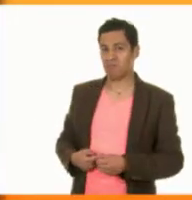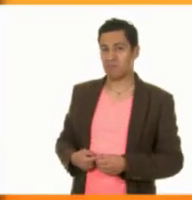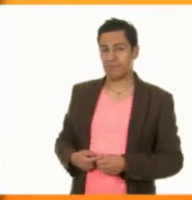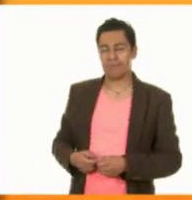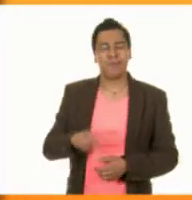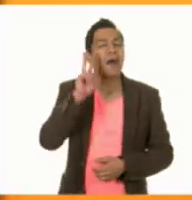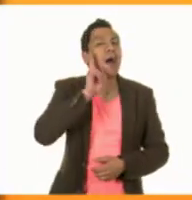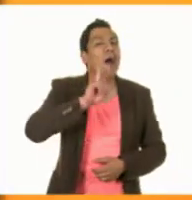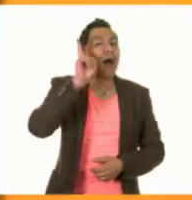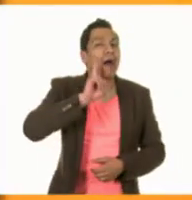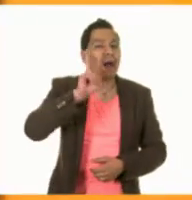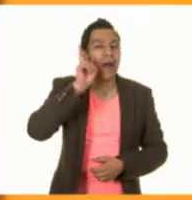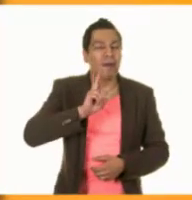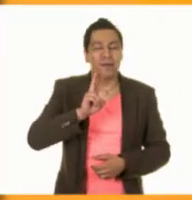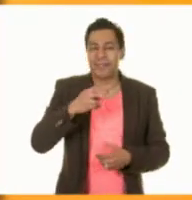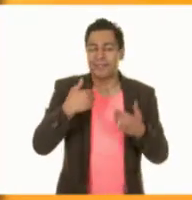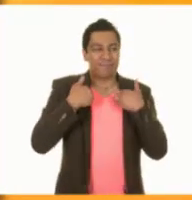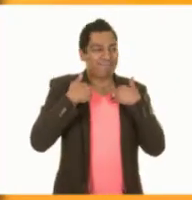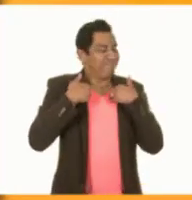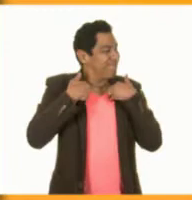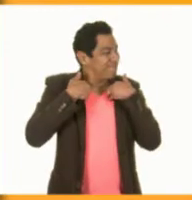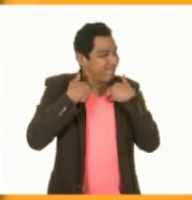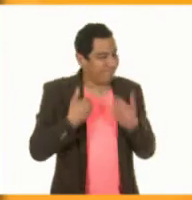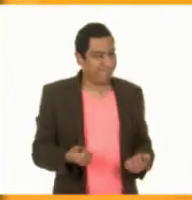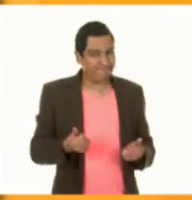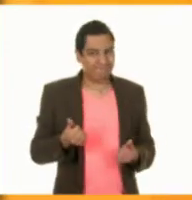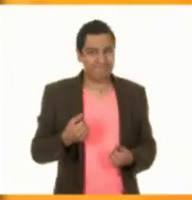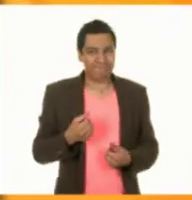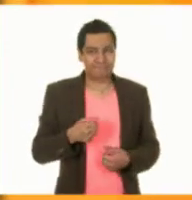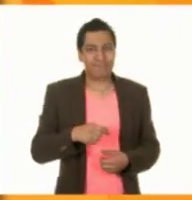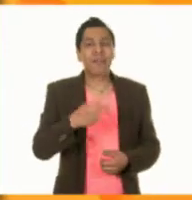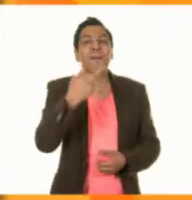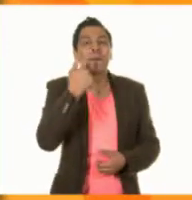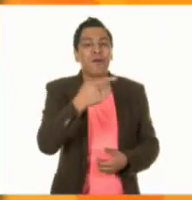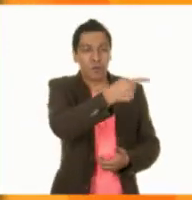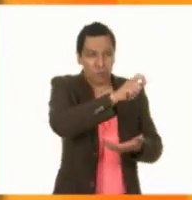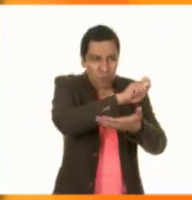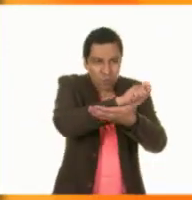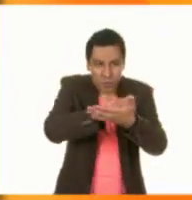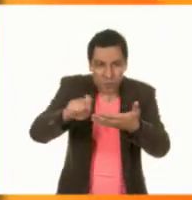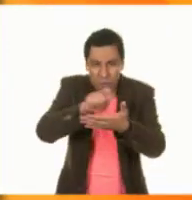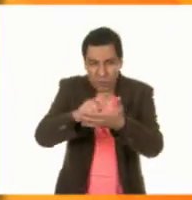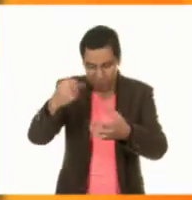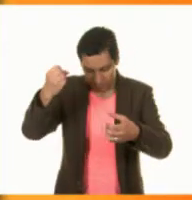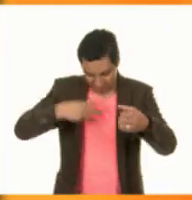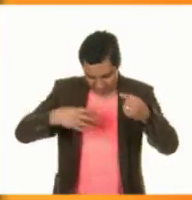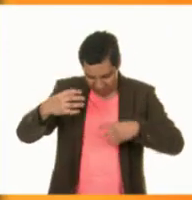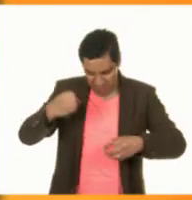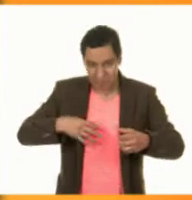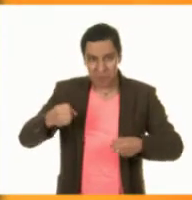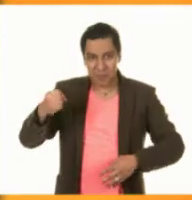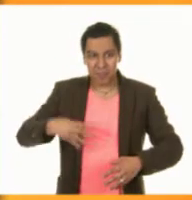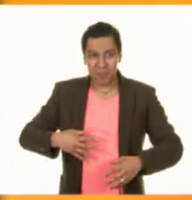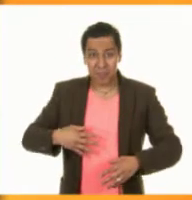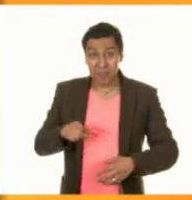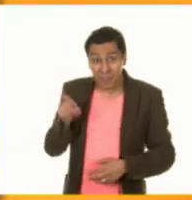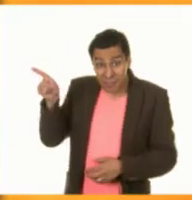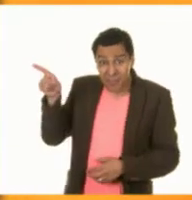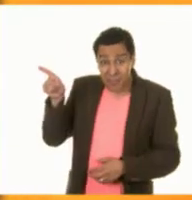A ver, parece que no nos estamos entendiendo. Mejor estírame y ponme algunas manchas.